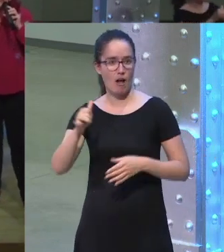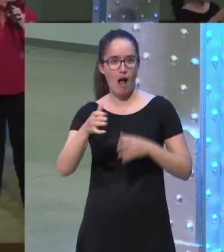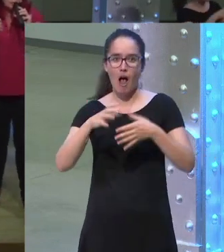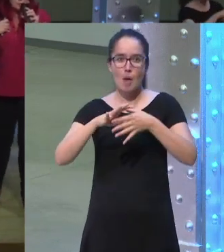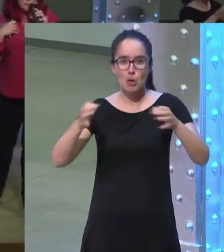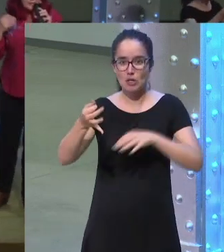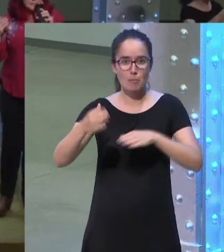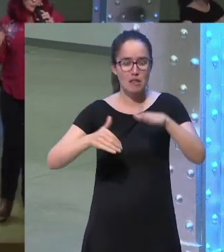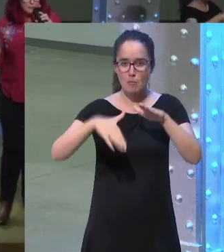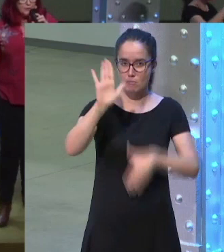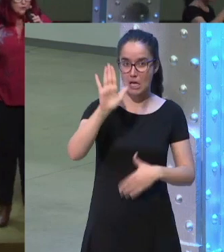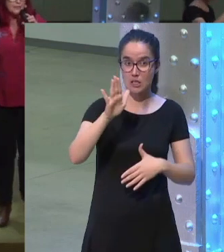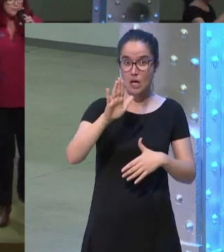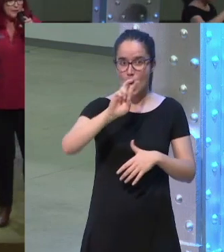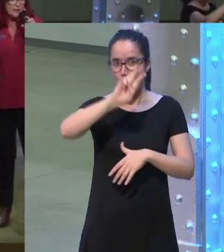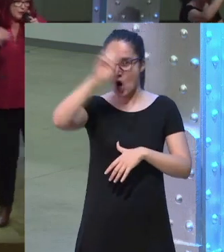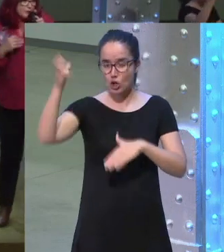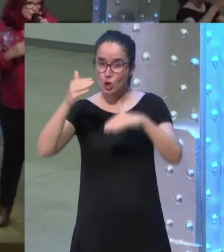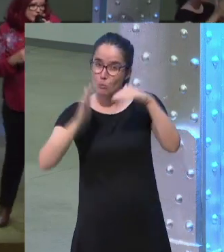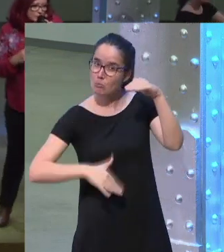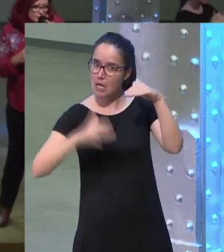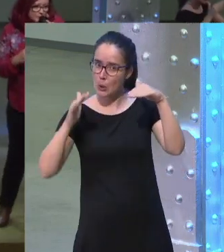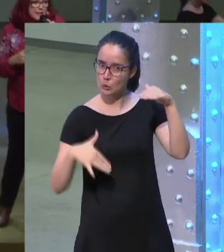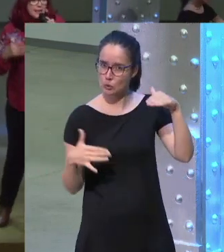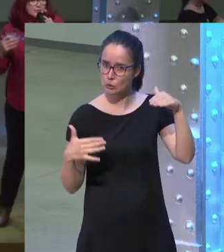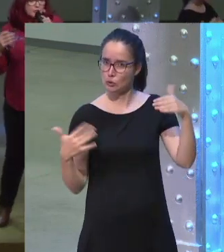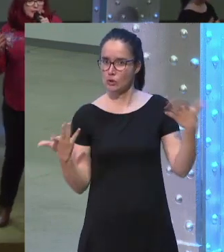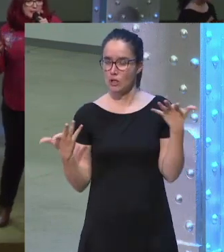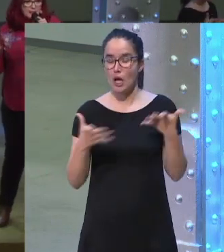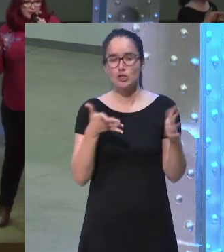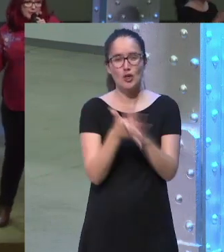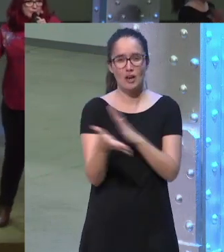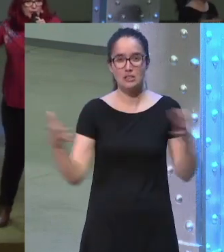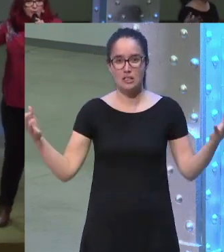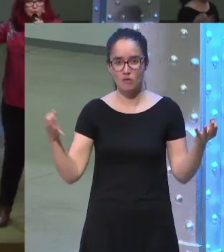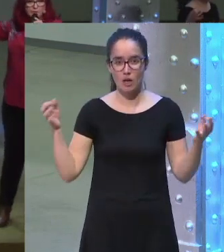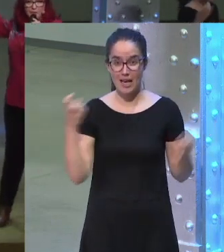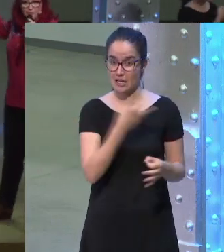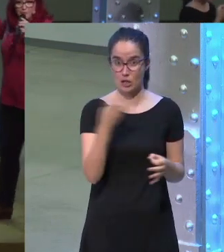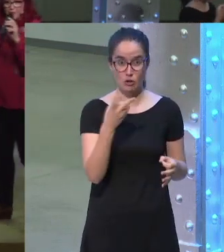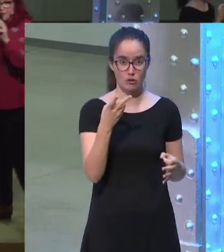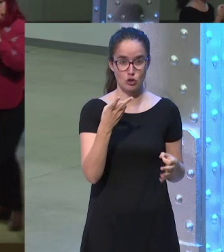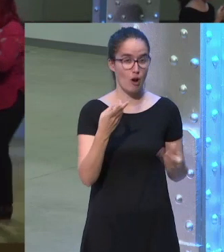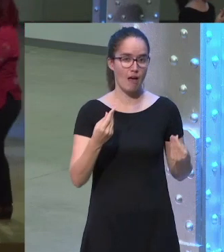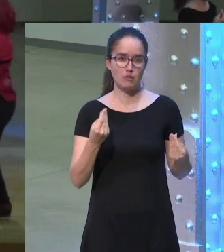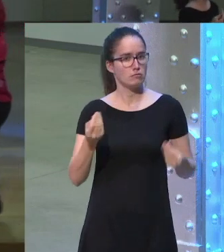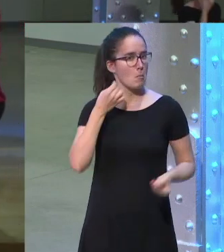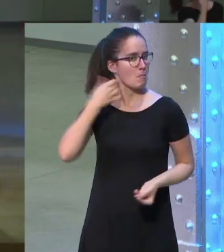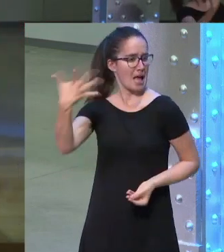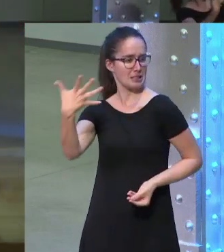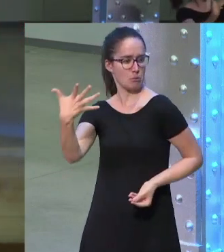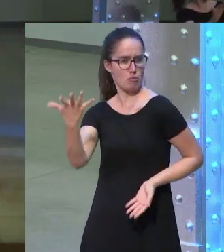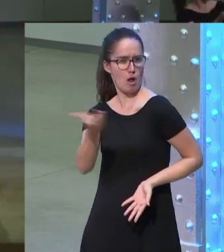su número de amigos está por debajo de la media de amigos de sus amigos. Eso lo que quiere decir, ellas son las 2 sensación de vivir del